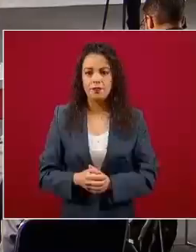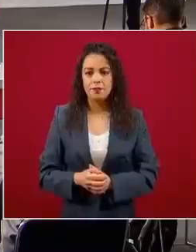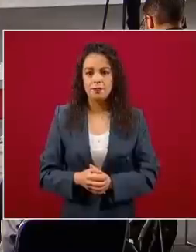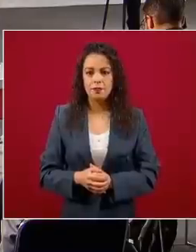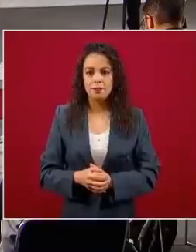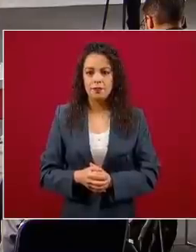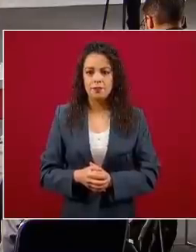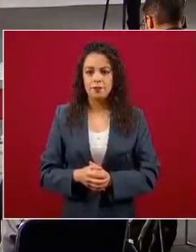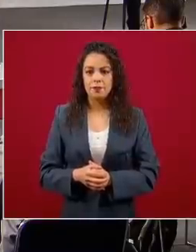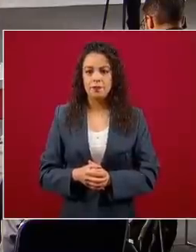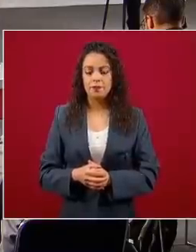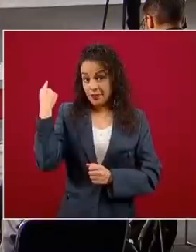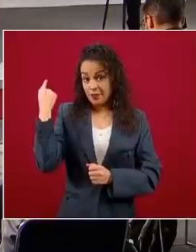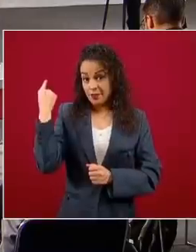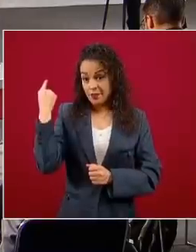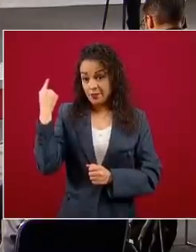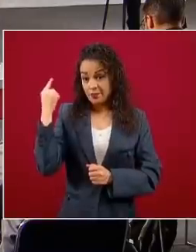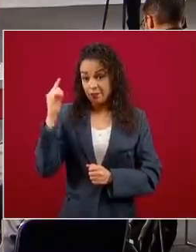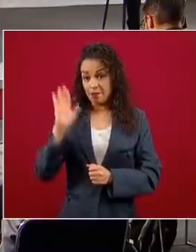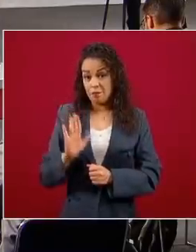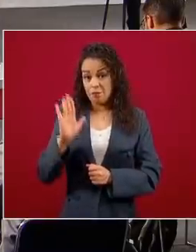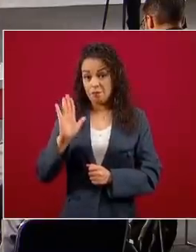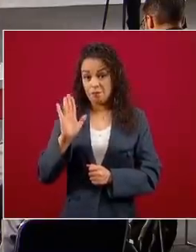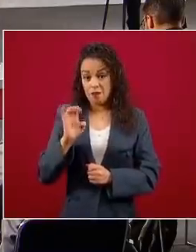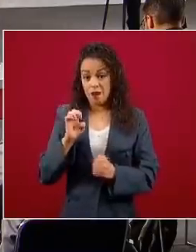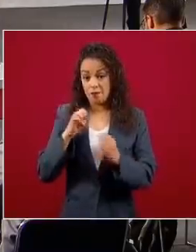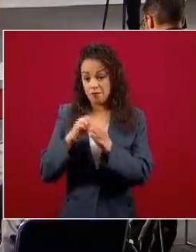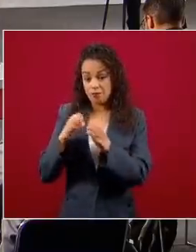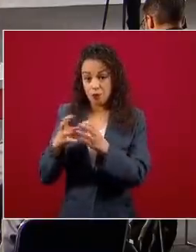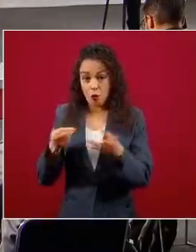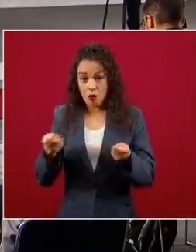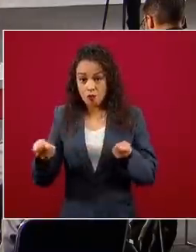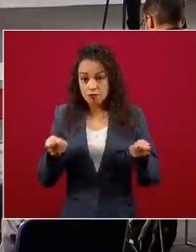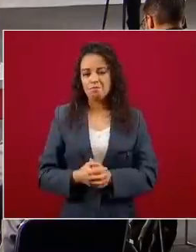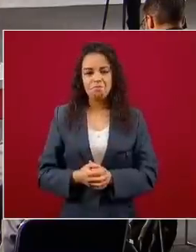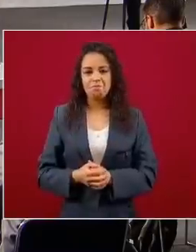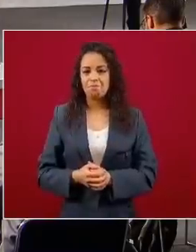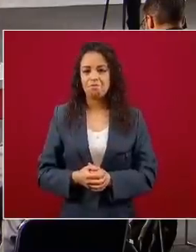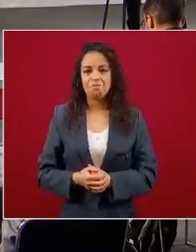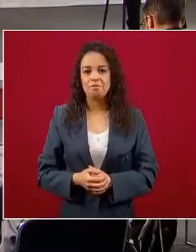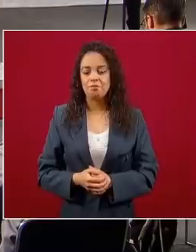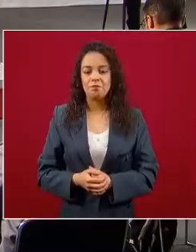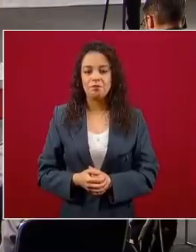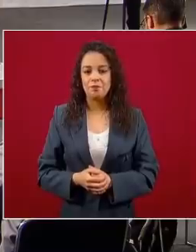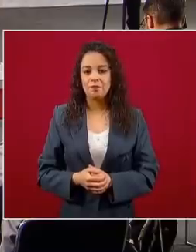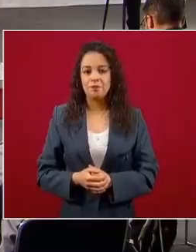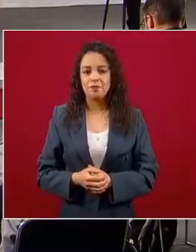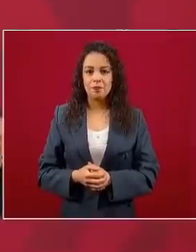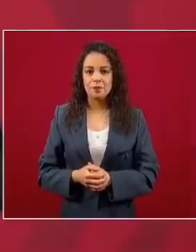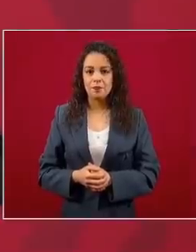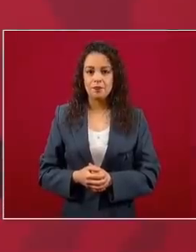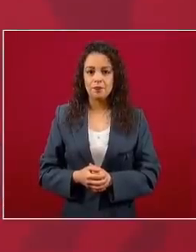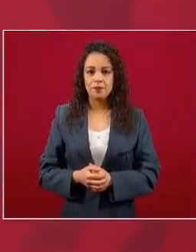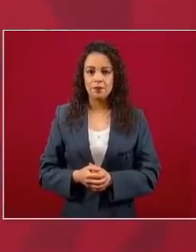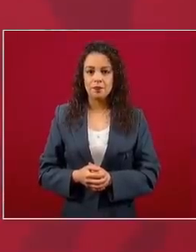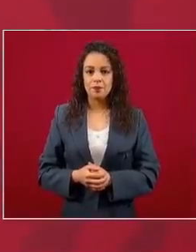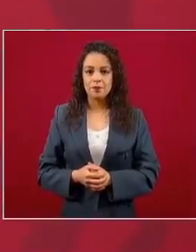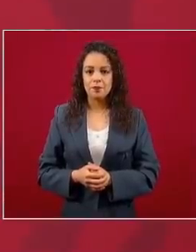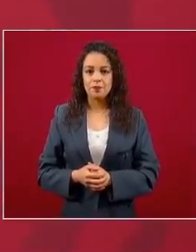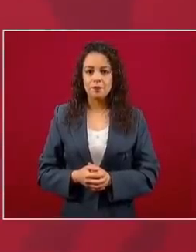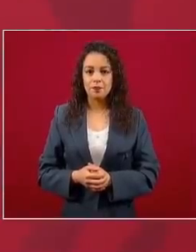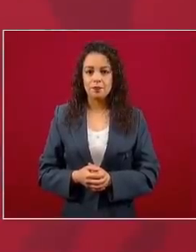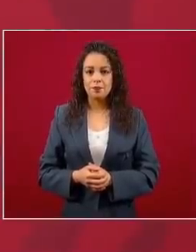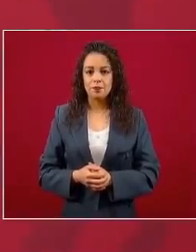es fácil manipular al pueblo. Ya la gente